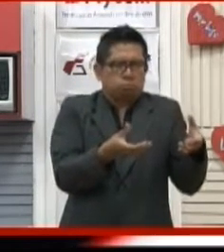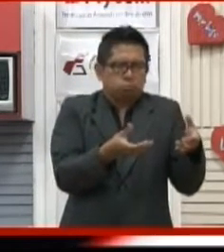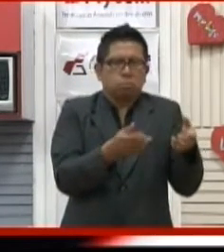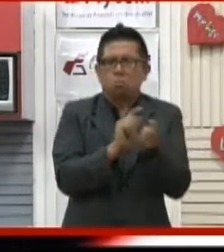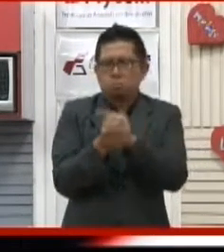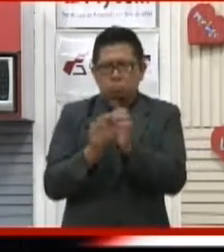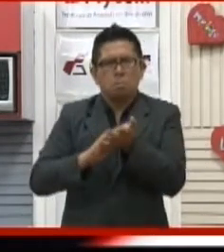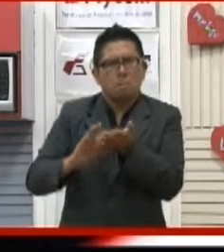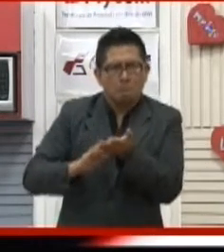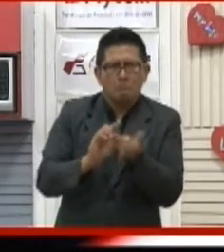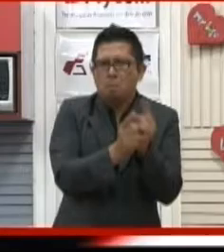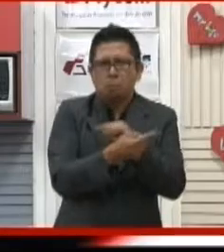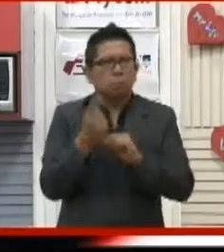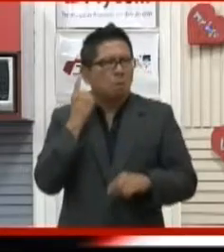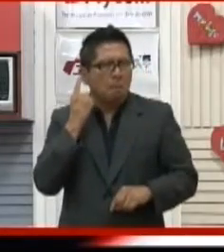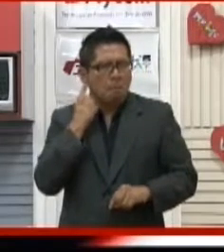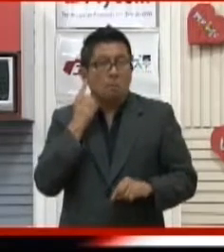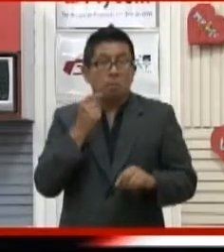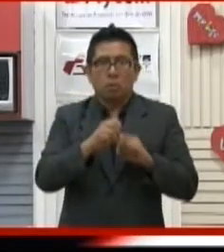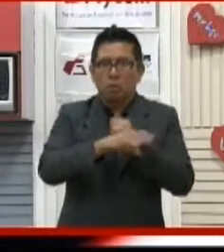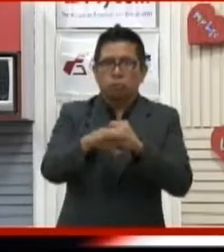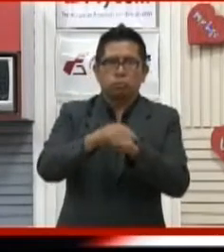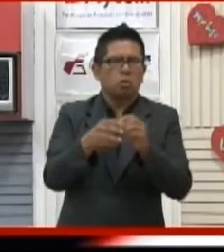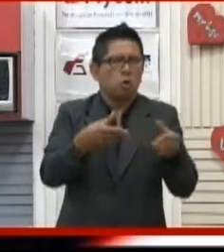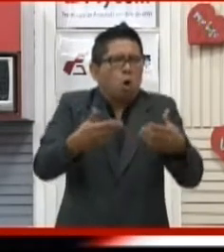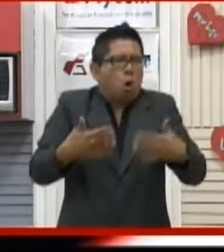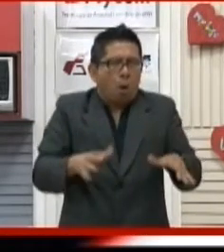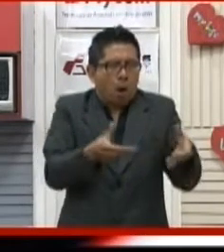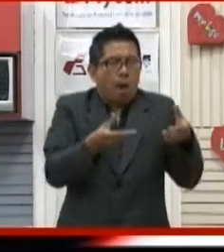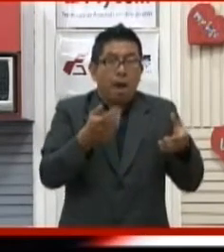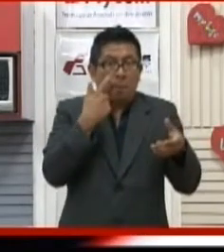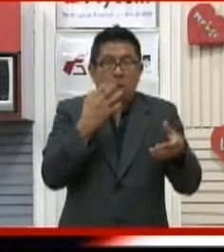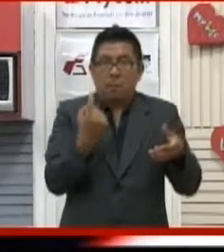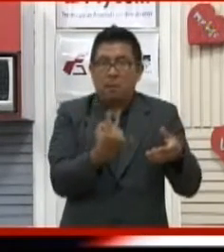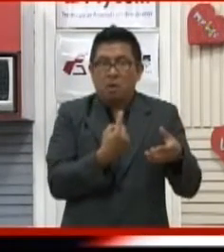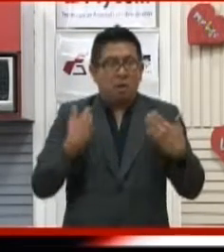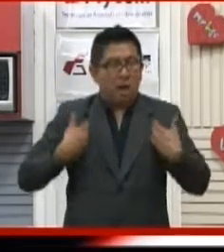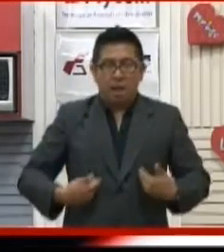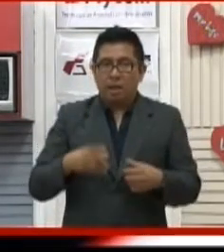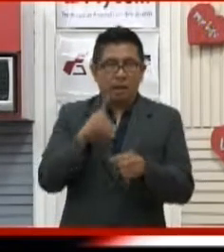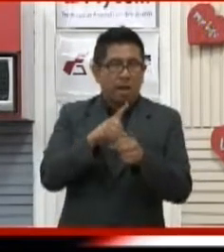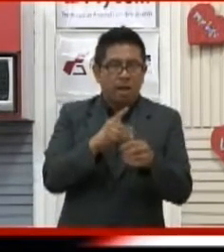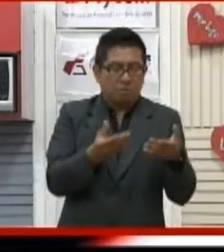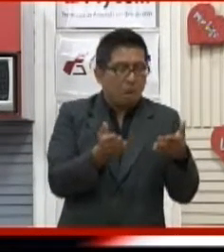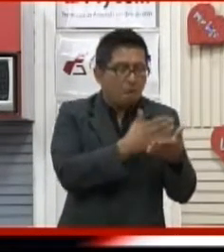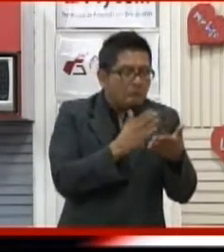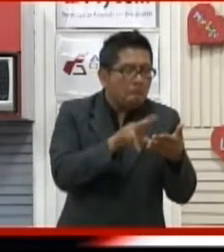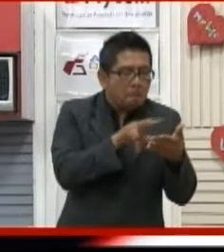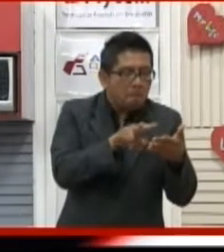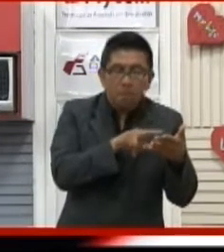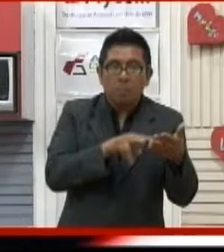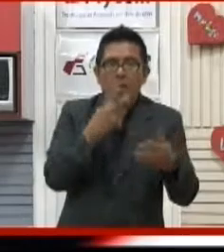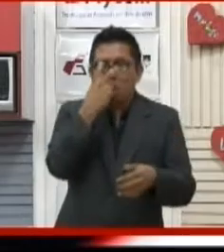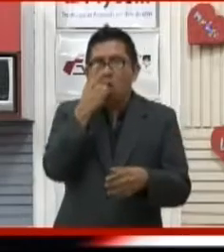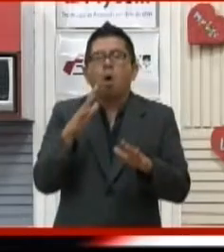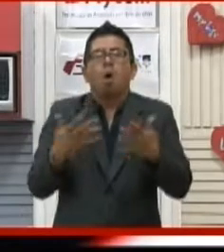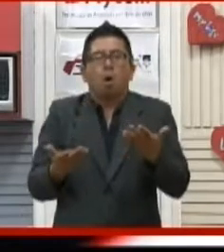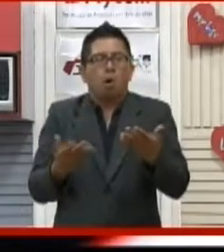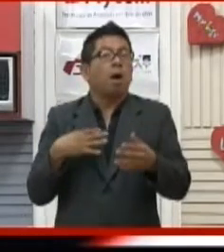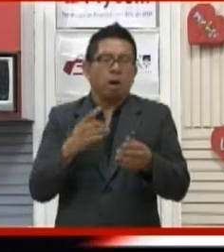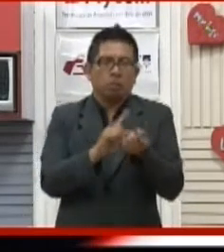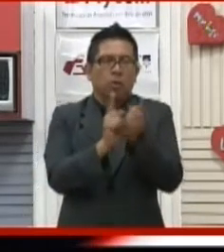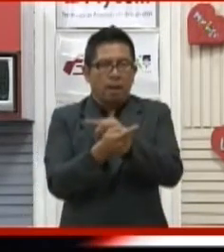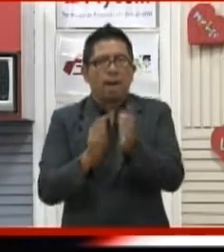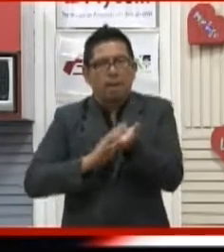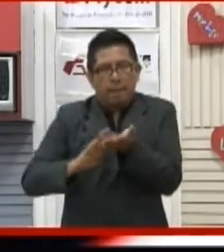que usualmente las vemos publicadas en formatos para una persona que no tiene una deficiencia visual, ¿verdad? Eso, lo que se